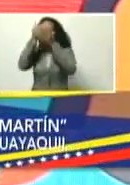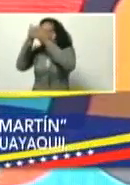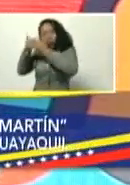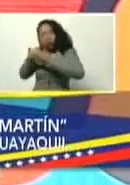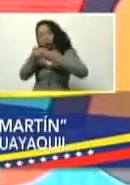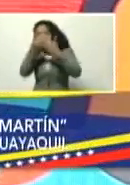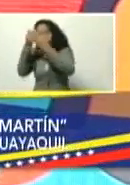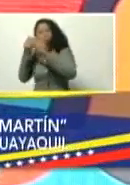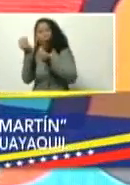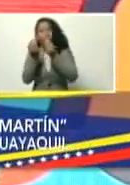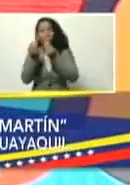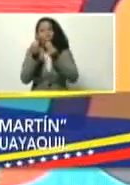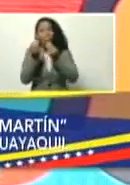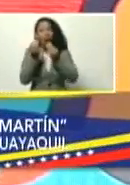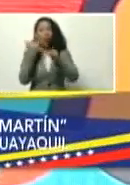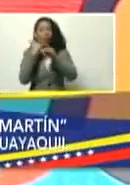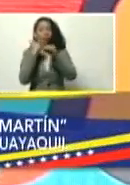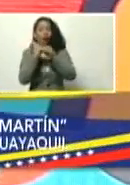como de película,